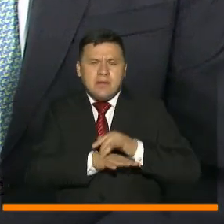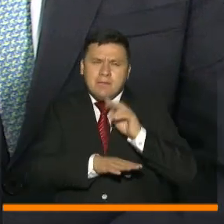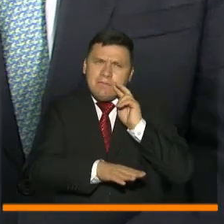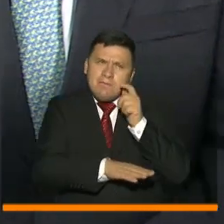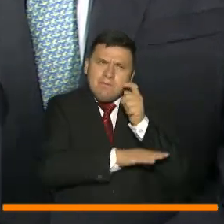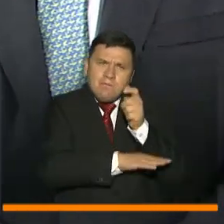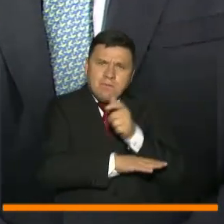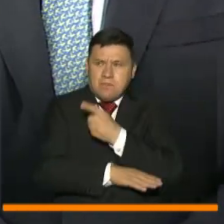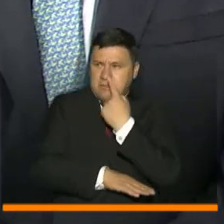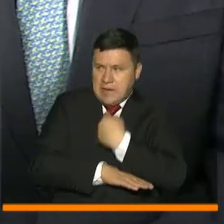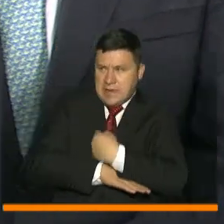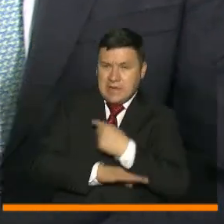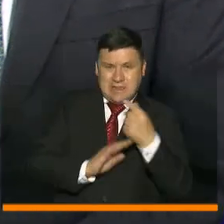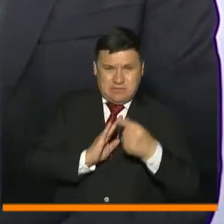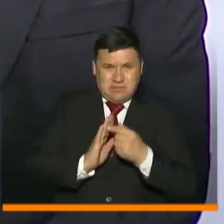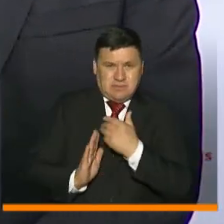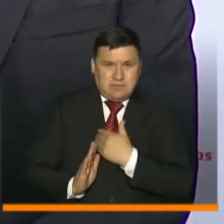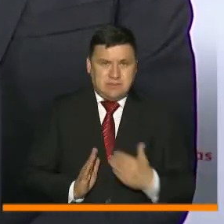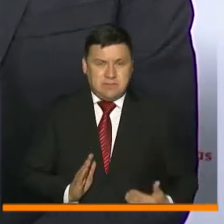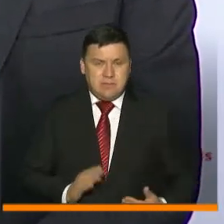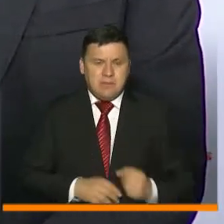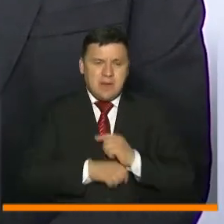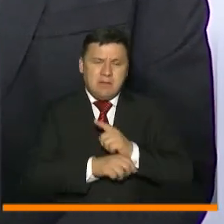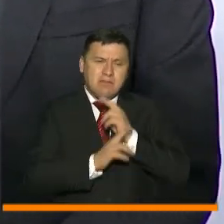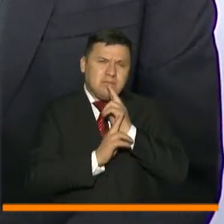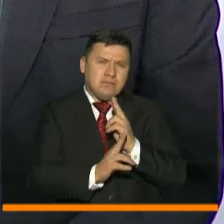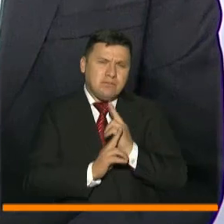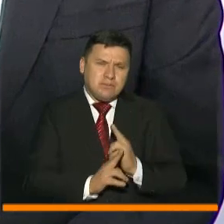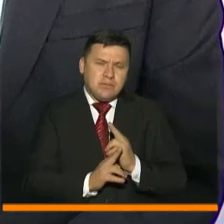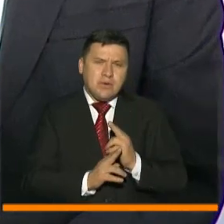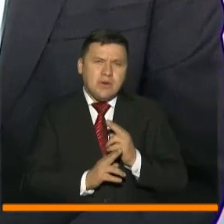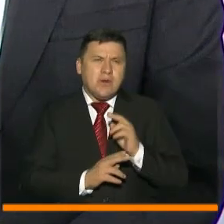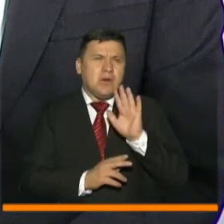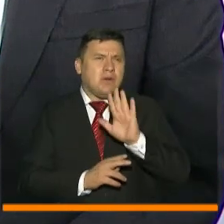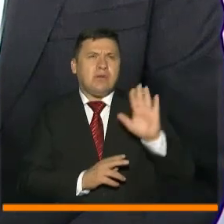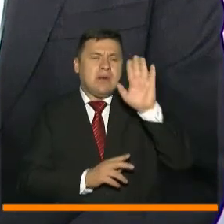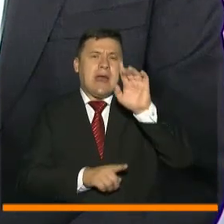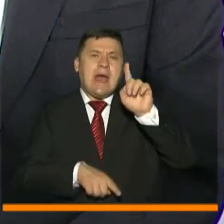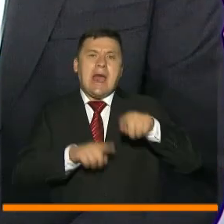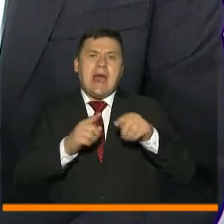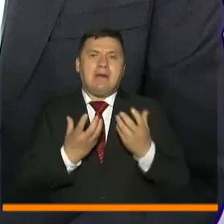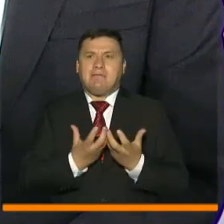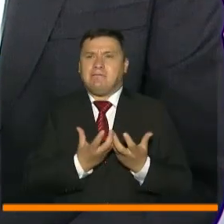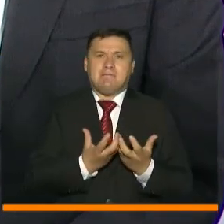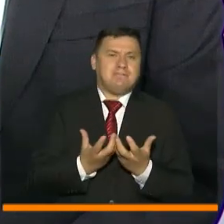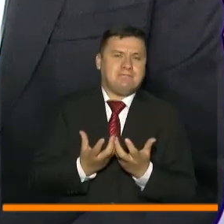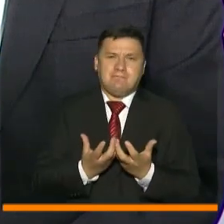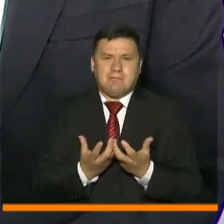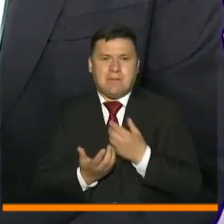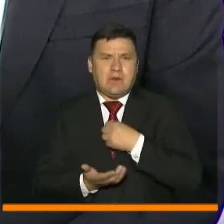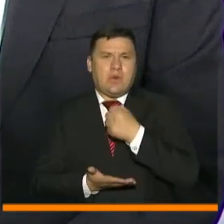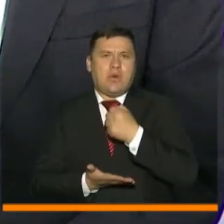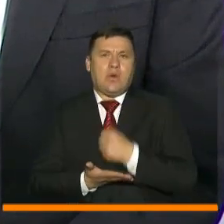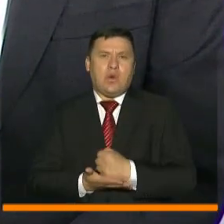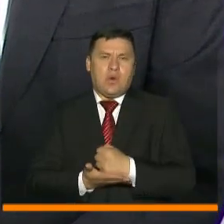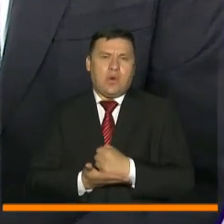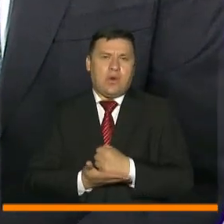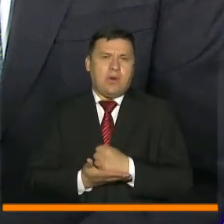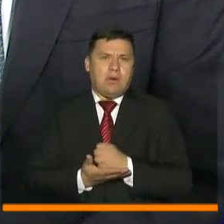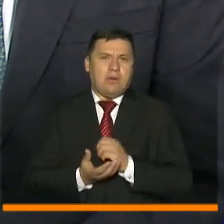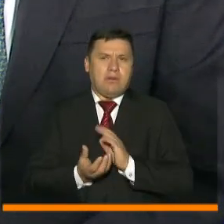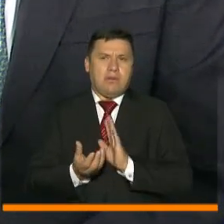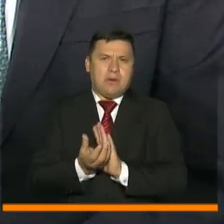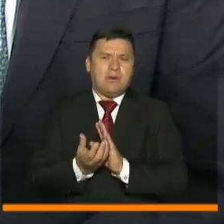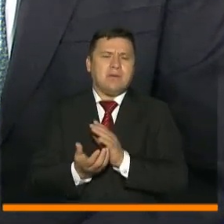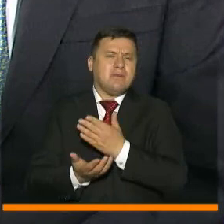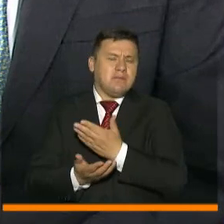vigilantes para llegar también de manera rápida a lugares donde a veces la coyuntura nos obliga a desplazarnos. Y